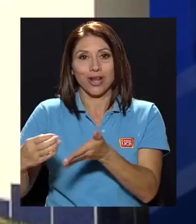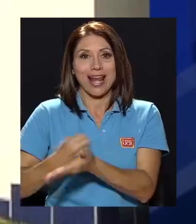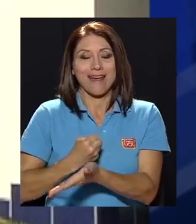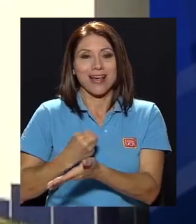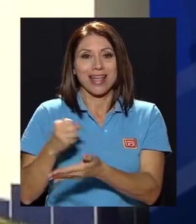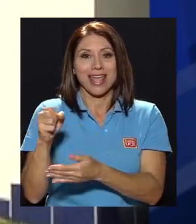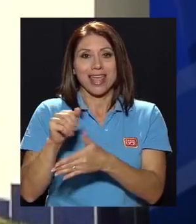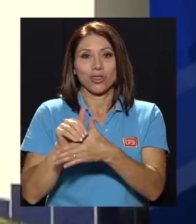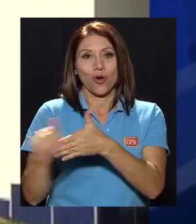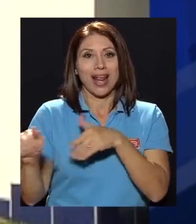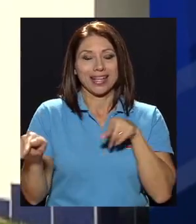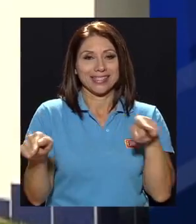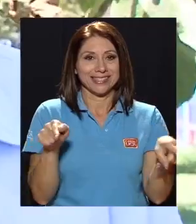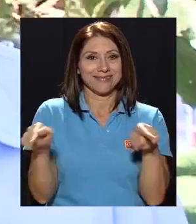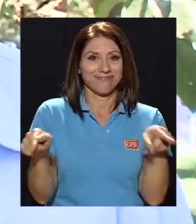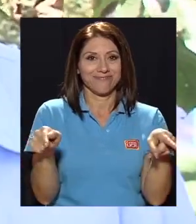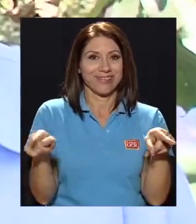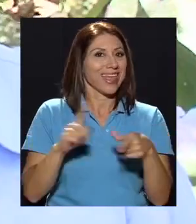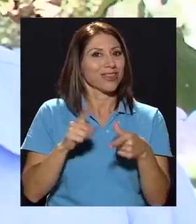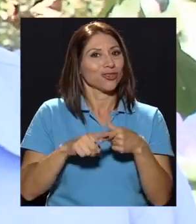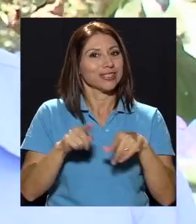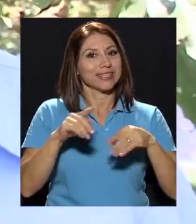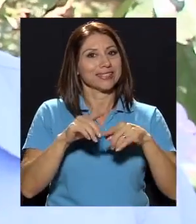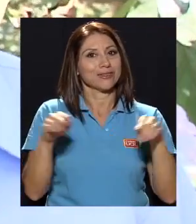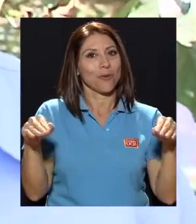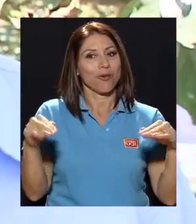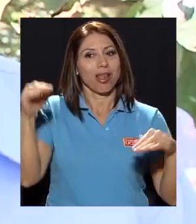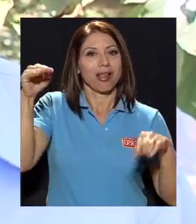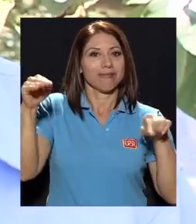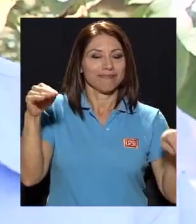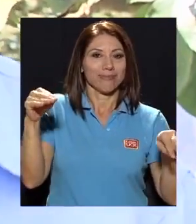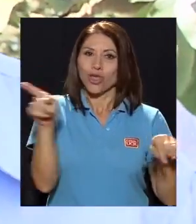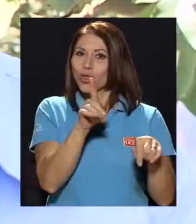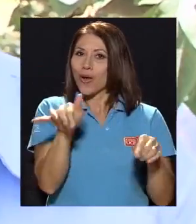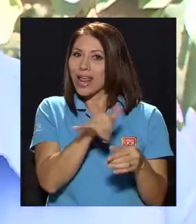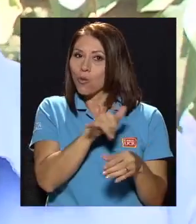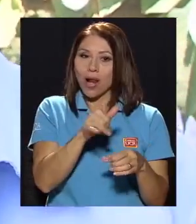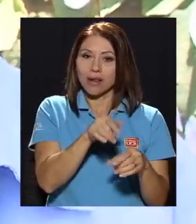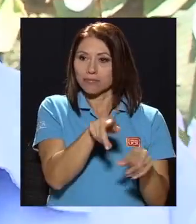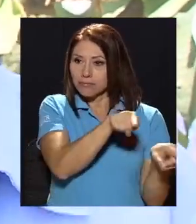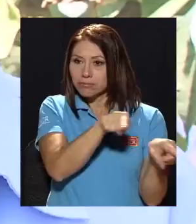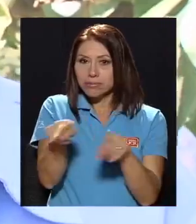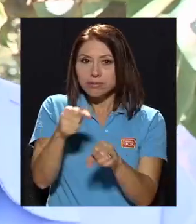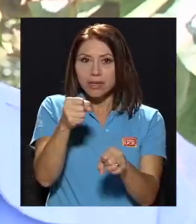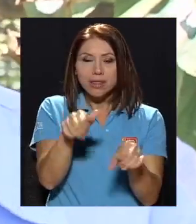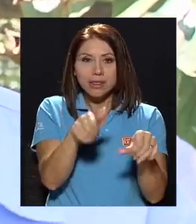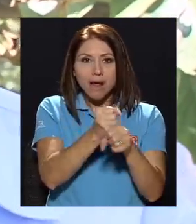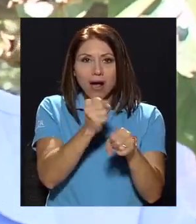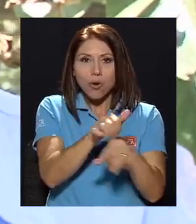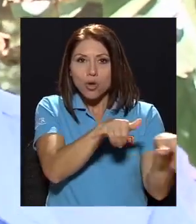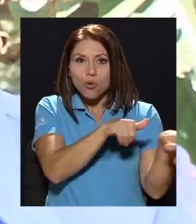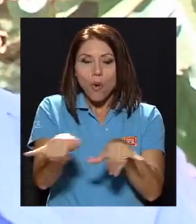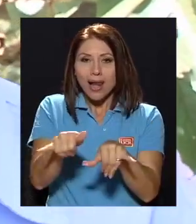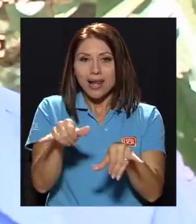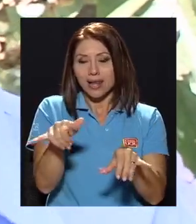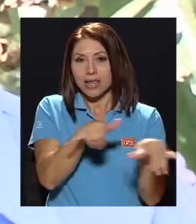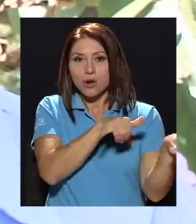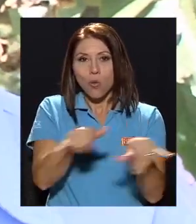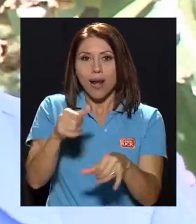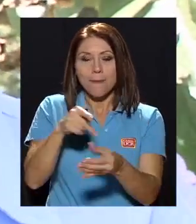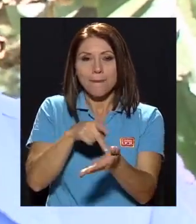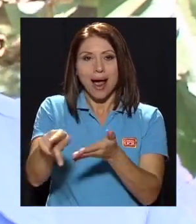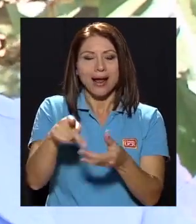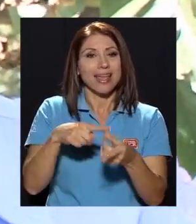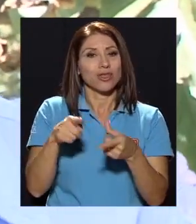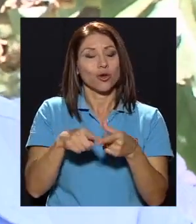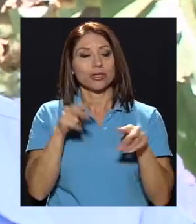trabajo, igual paga, y eso desembocó en que la asociación fue vista como un enemigo